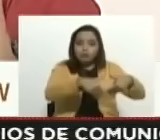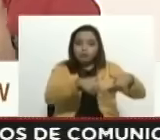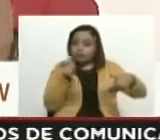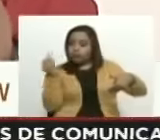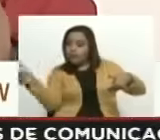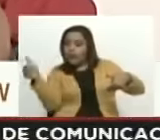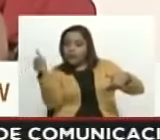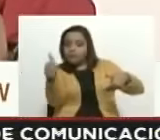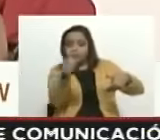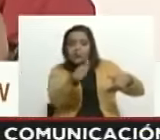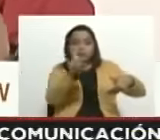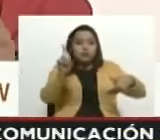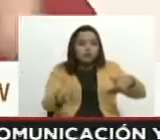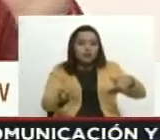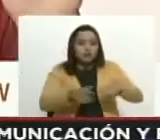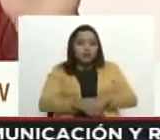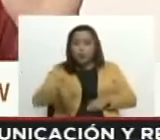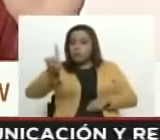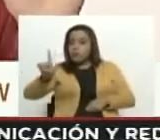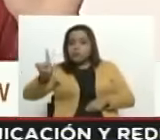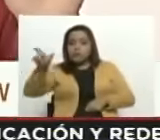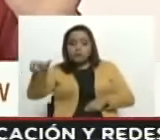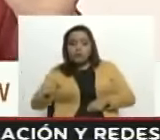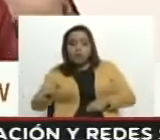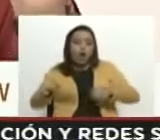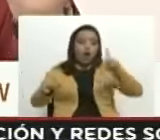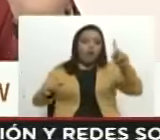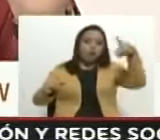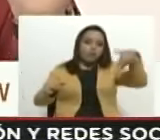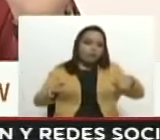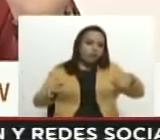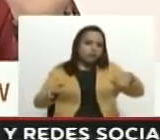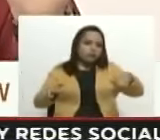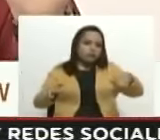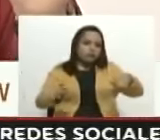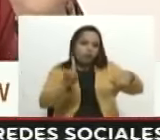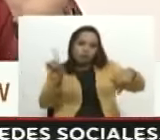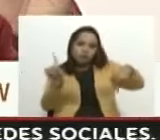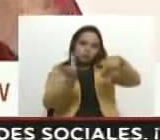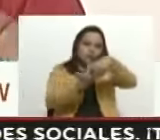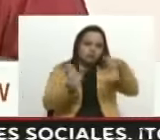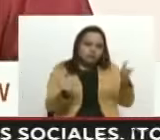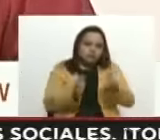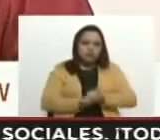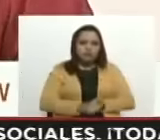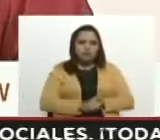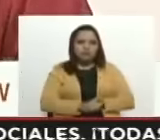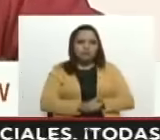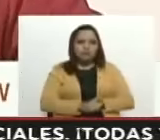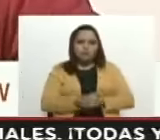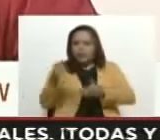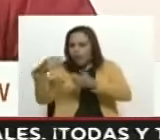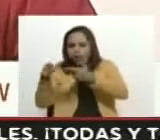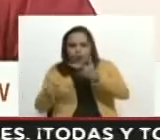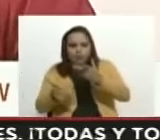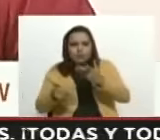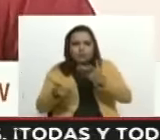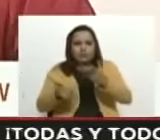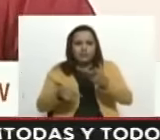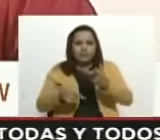cada persona. Una persona, un voto. Eso es lo único. Lo demás es puro diálogo,